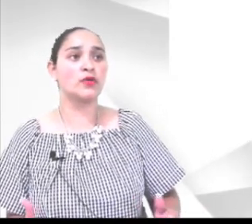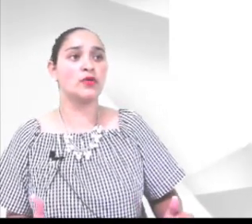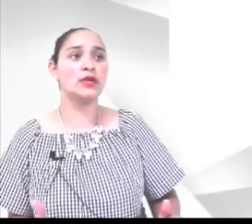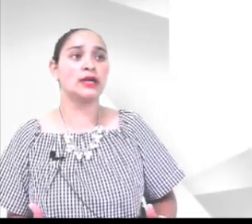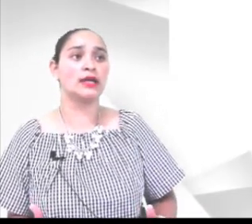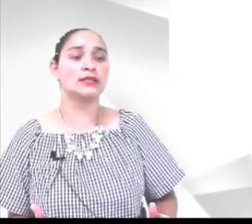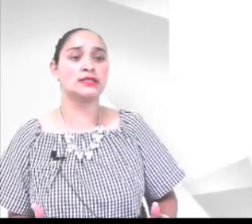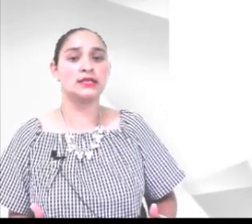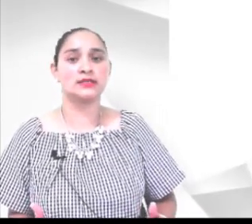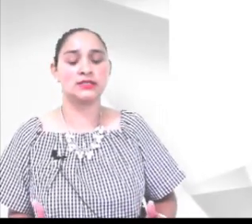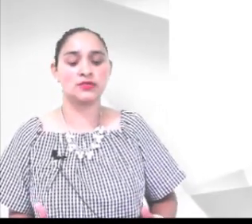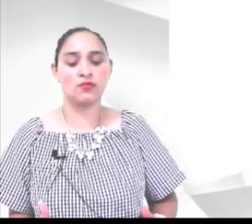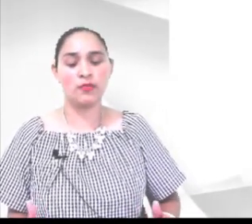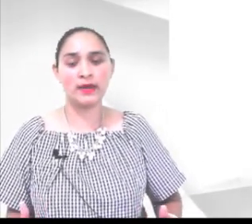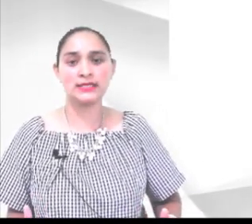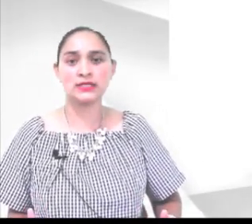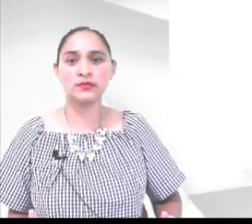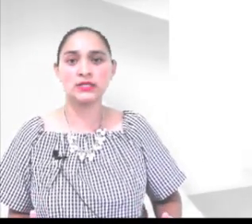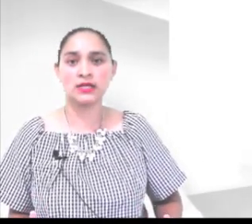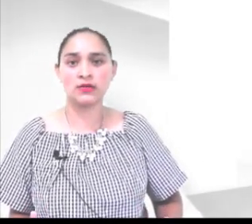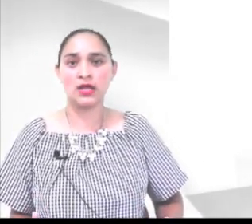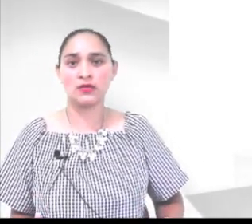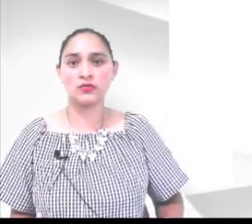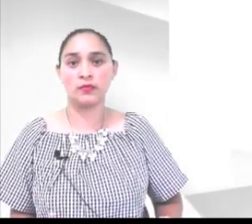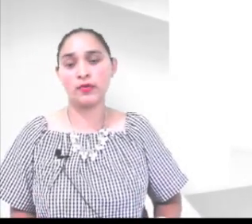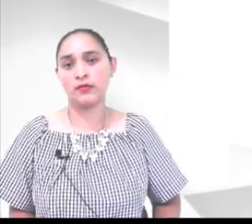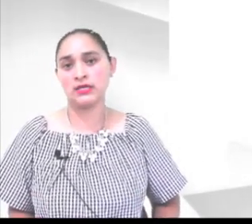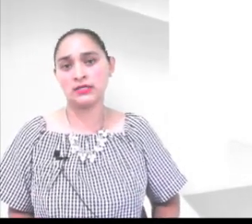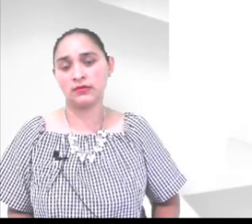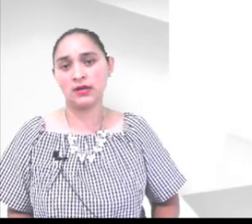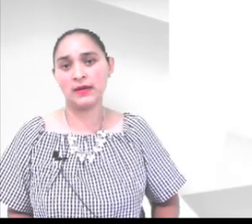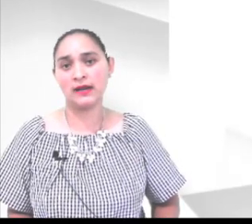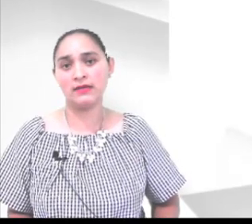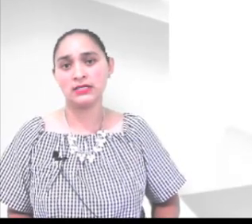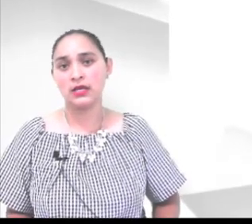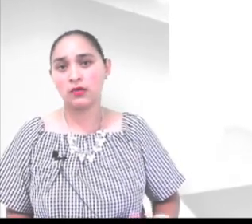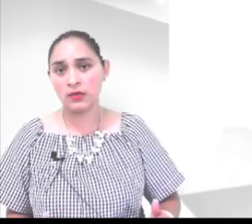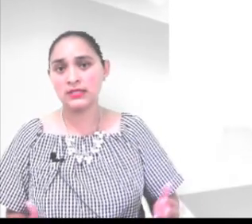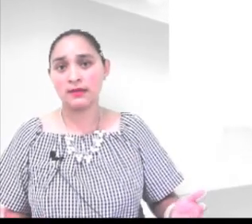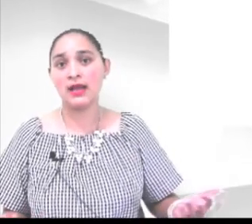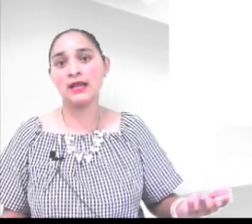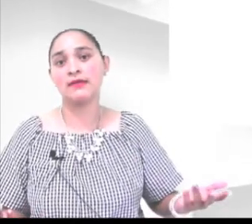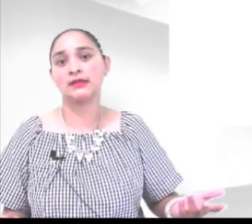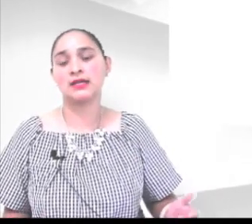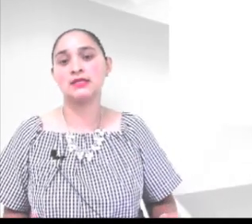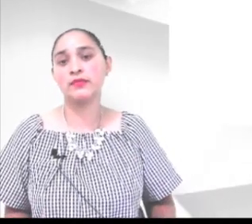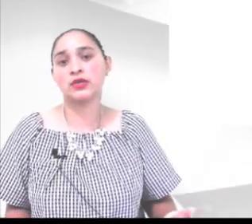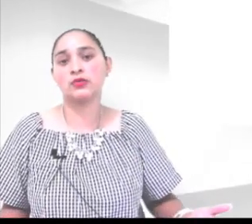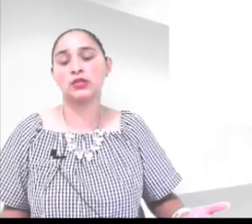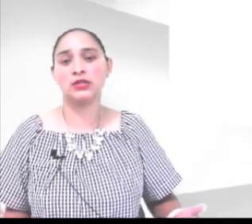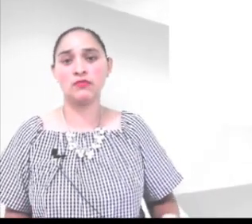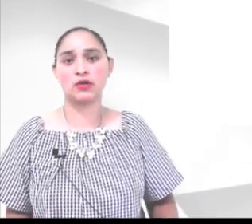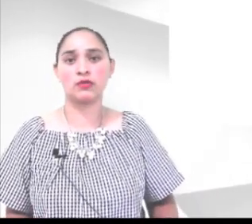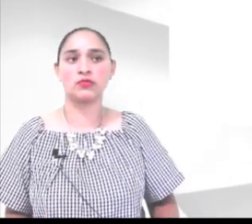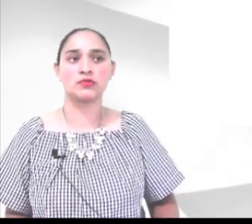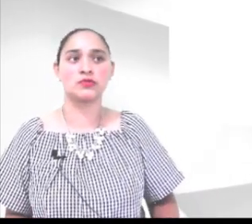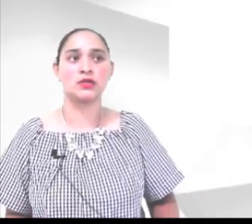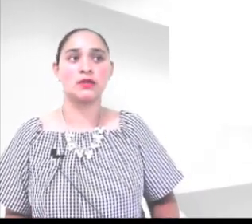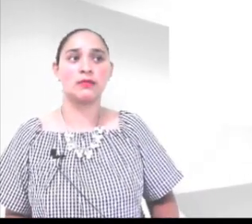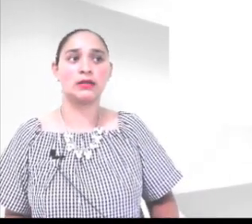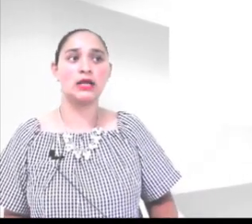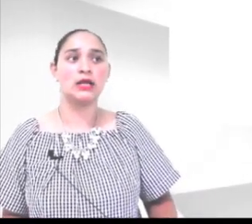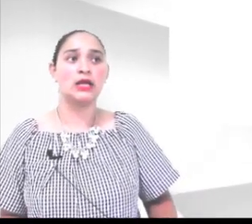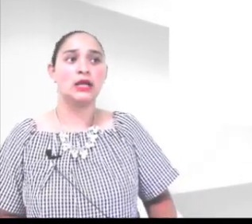es un poco lógica, es decir, si somos países subdesarrollados o pobres, en otras palabras, cuesta más levantarse porque no tenemos